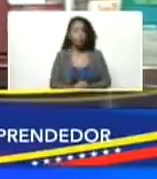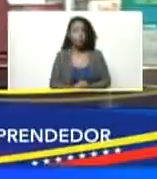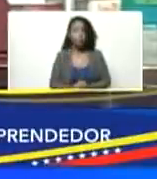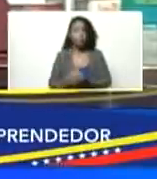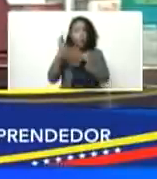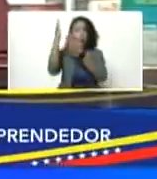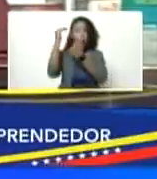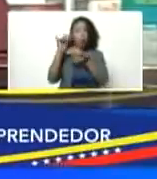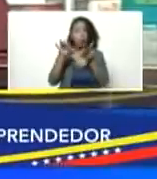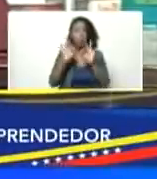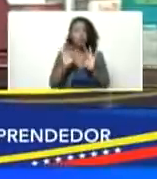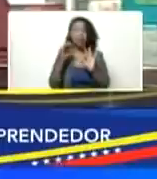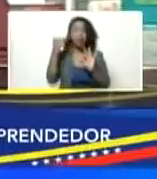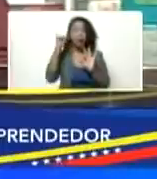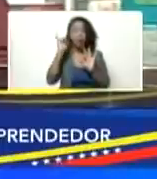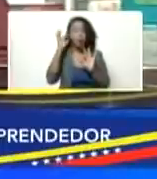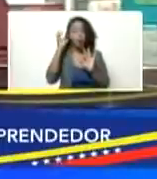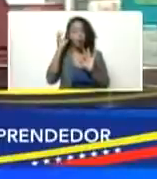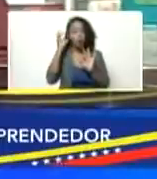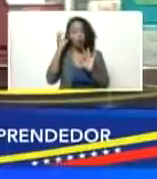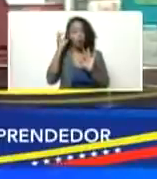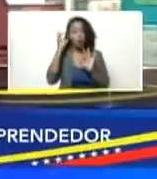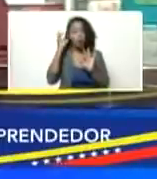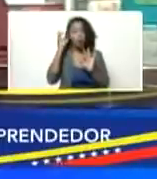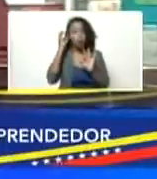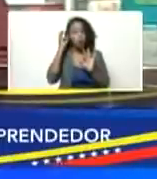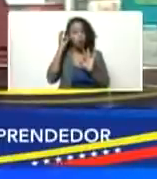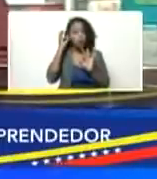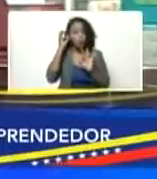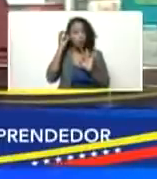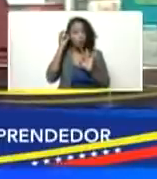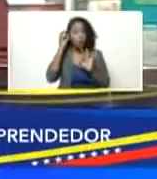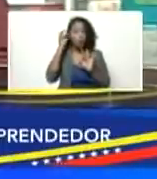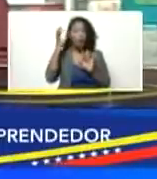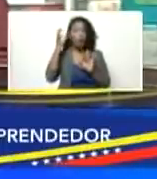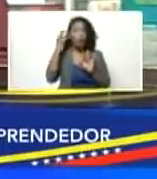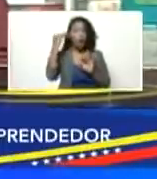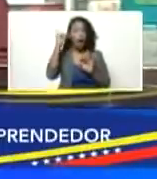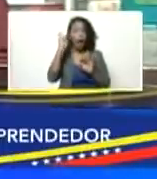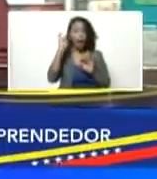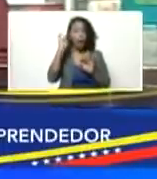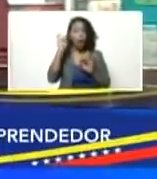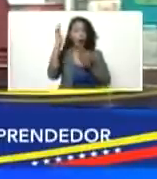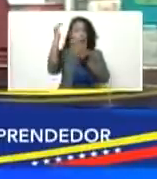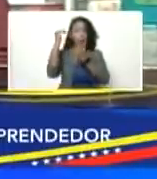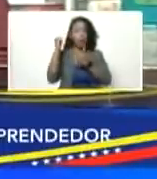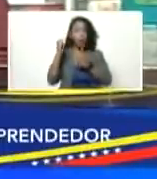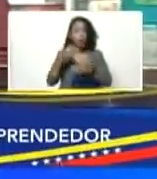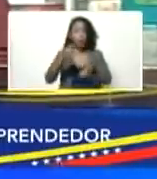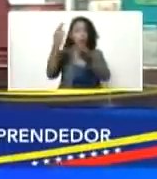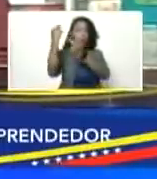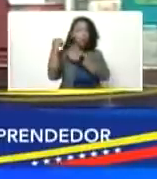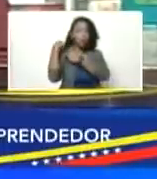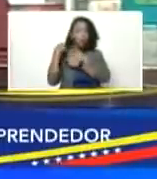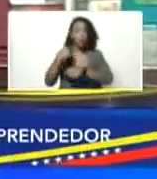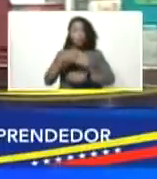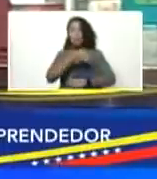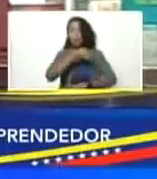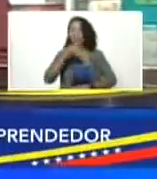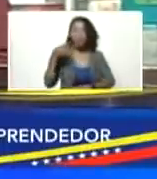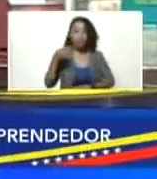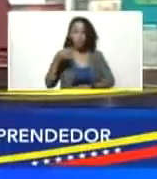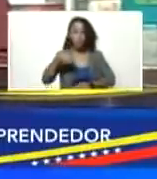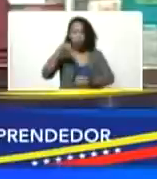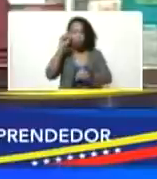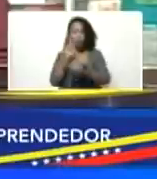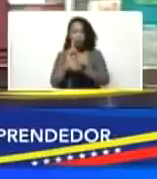espíritu especial que tiene la mujer. La mujer tiene un espíritu de honestidad, de responsabilidad, de eficiencia